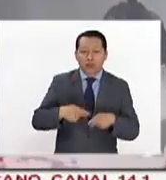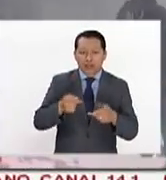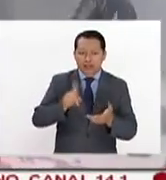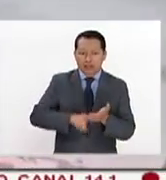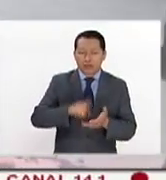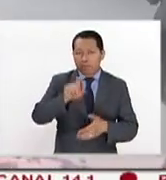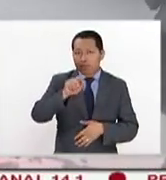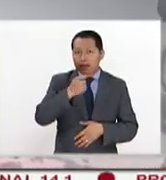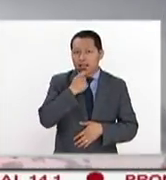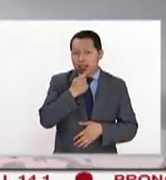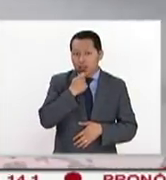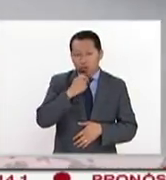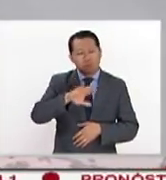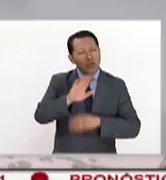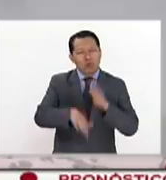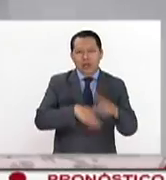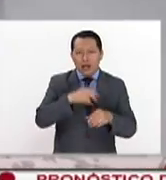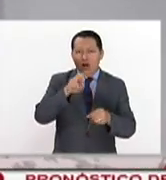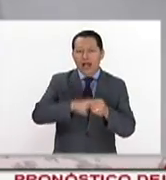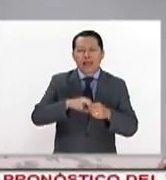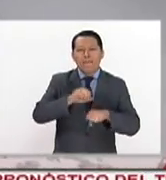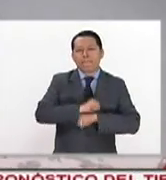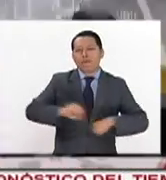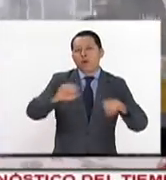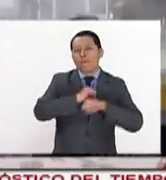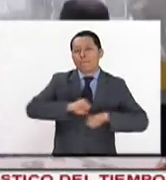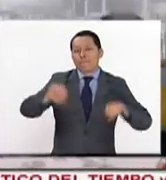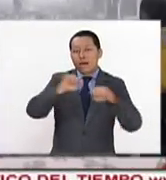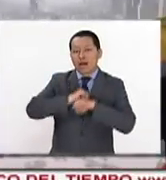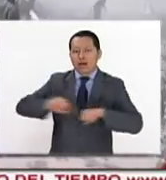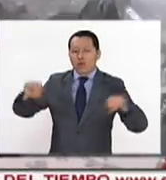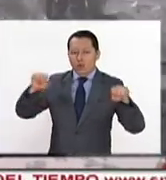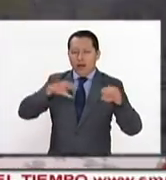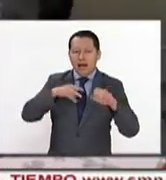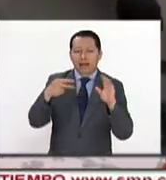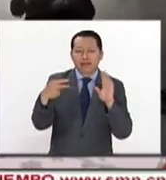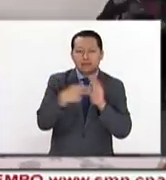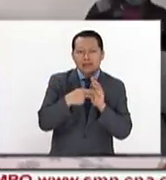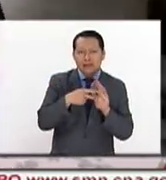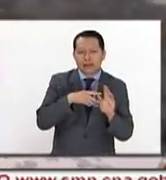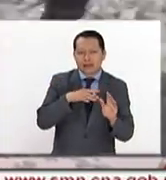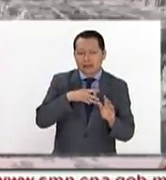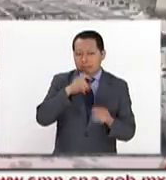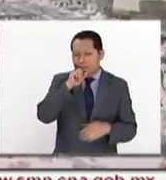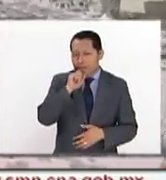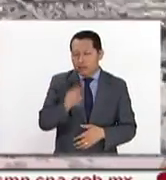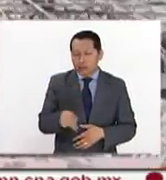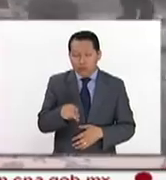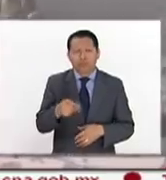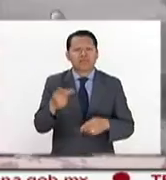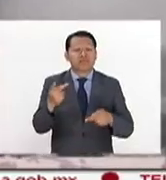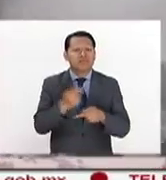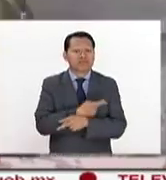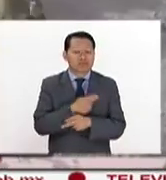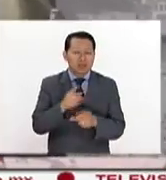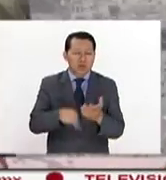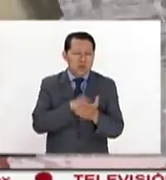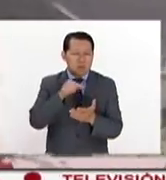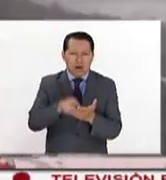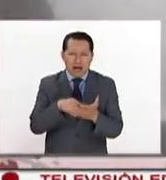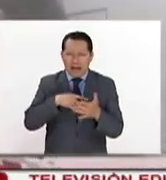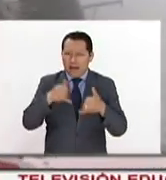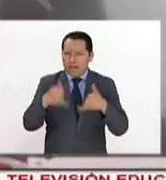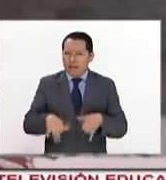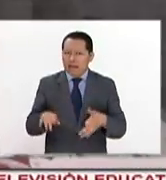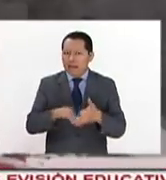ellos 20 niños, murieron en bombardeos del régimen sirio en la región de Guta Oriental, un bastión rebelde cerca